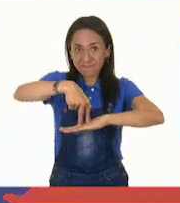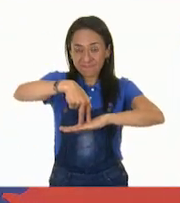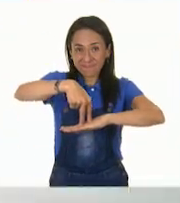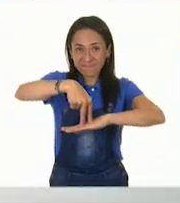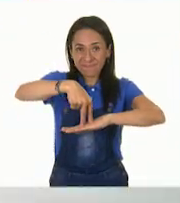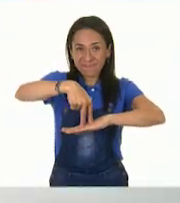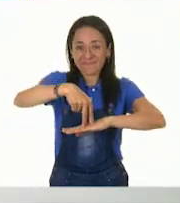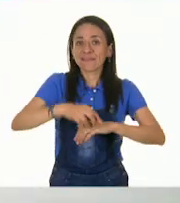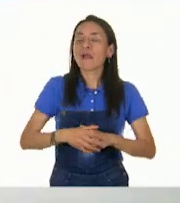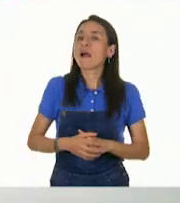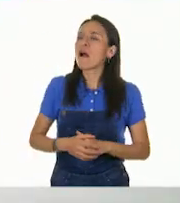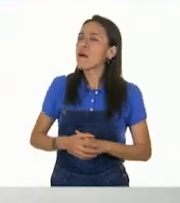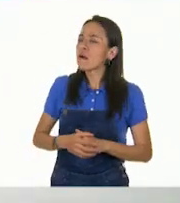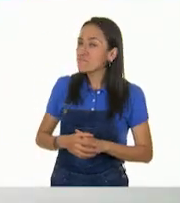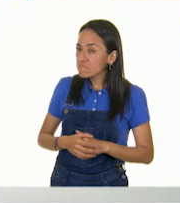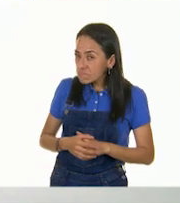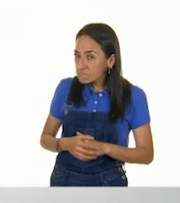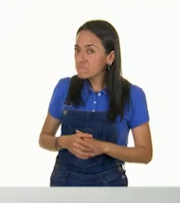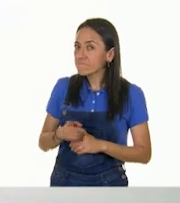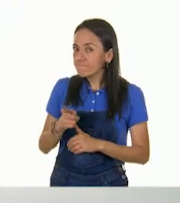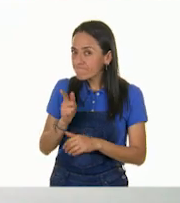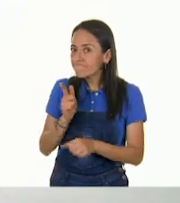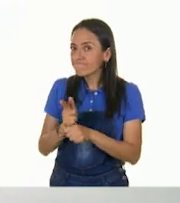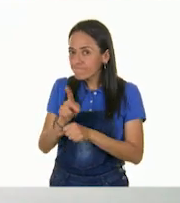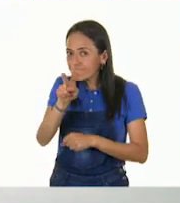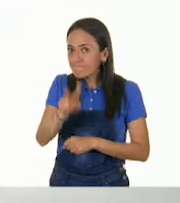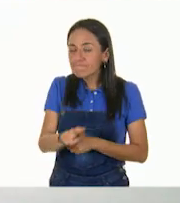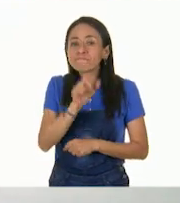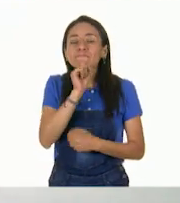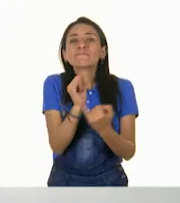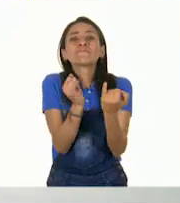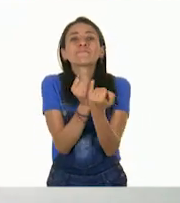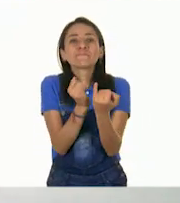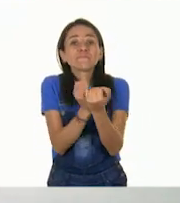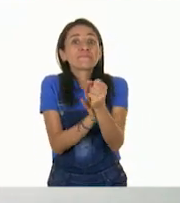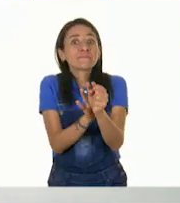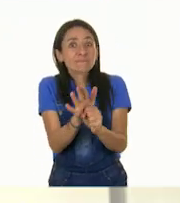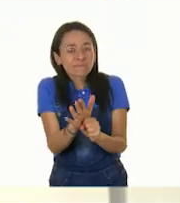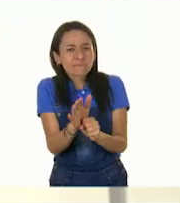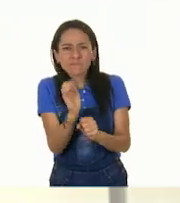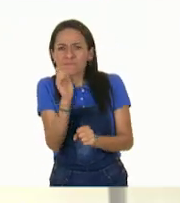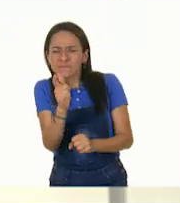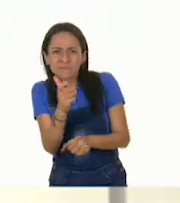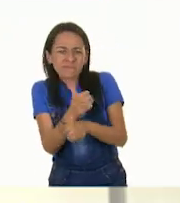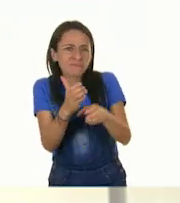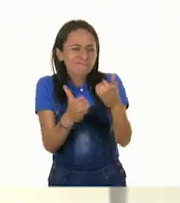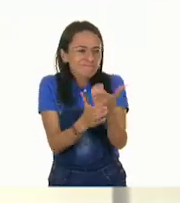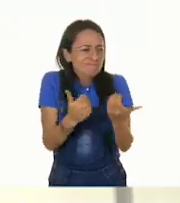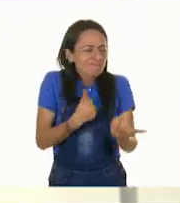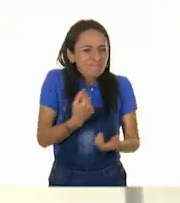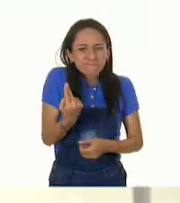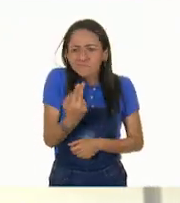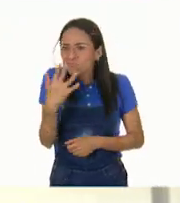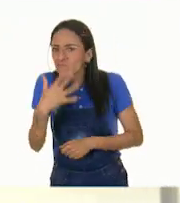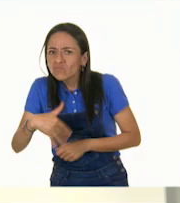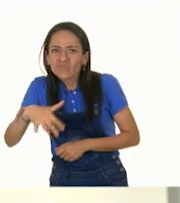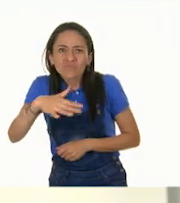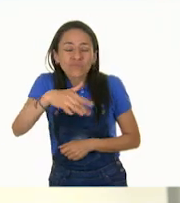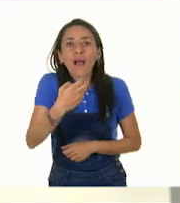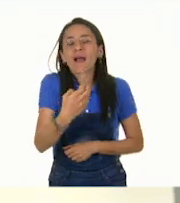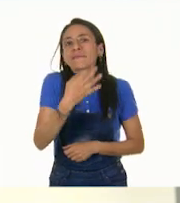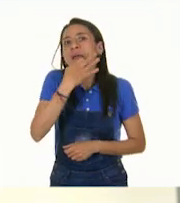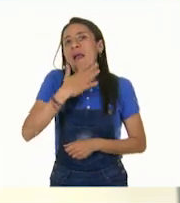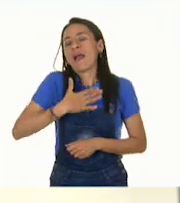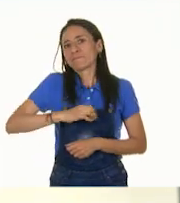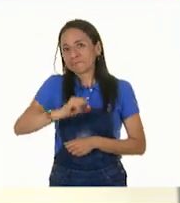cierto y también nos sirven cuando necesitamos buscar un objeto vamos a hacer un ejemplo en esta actividad